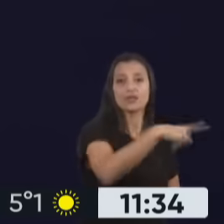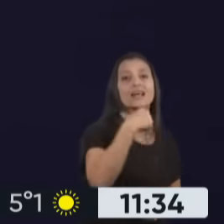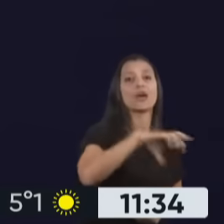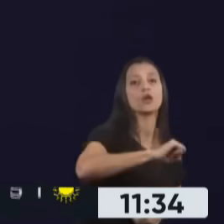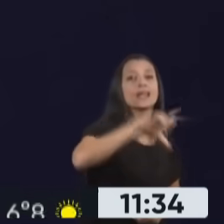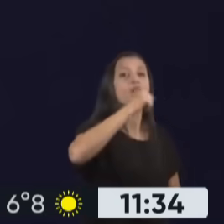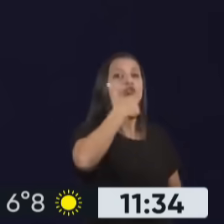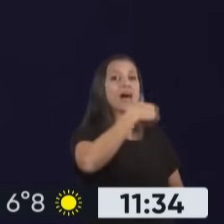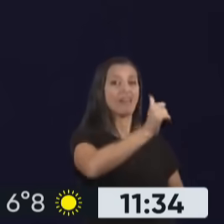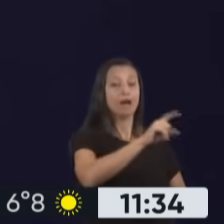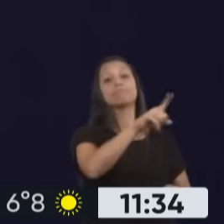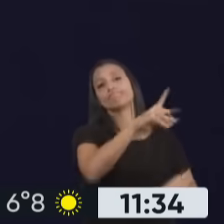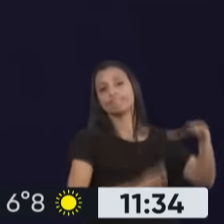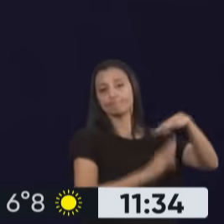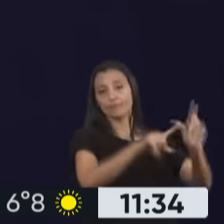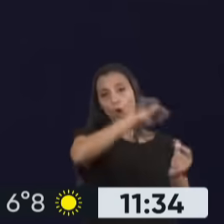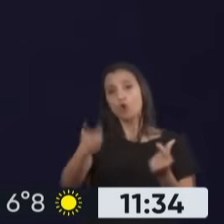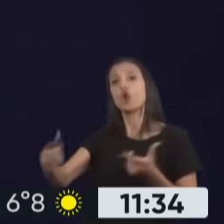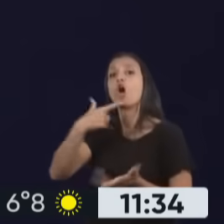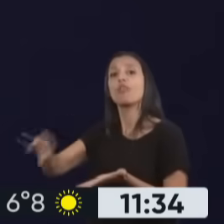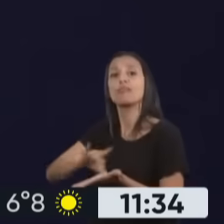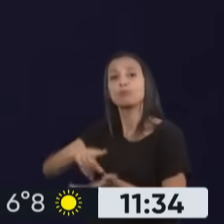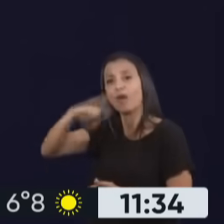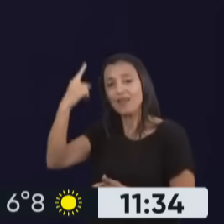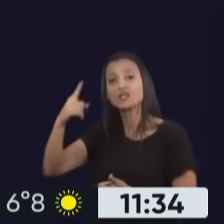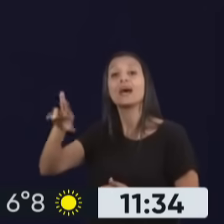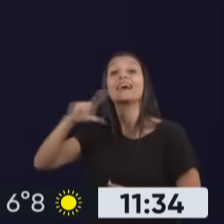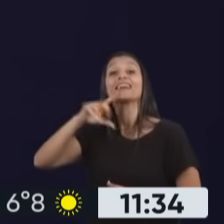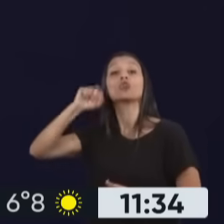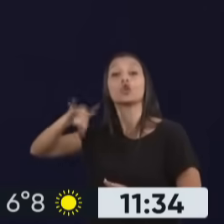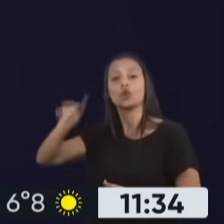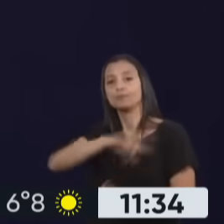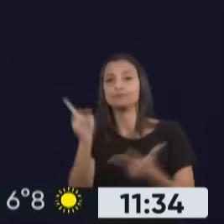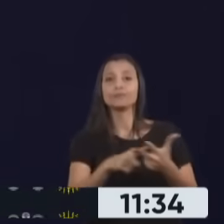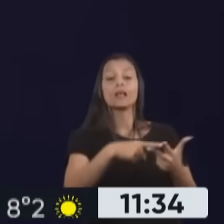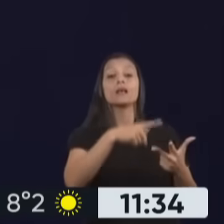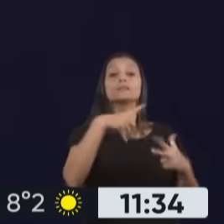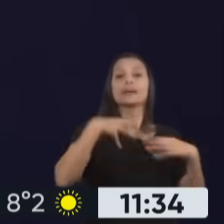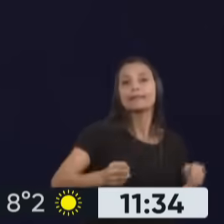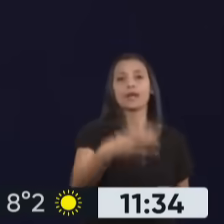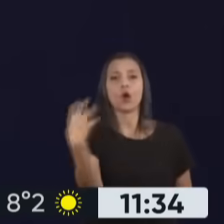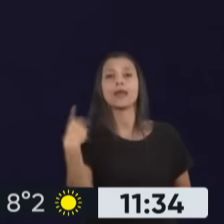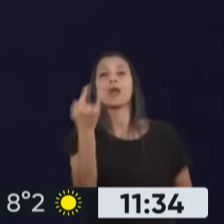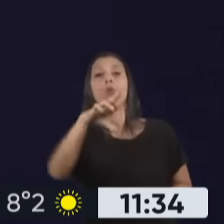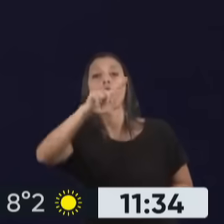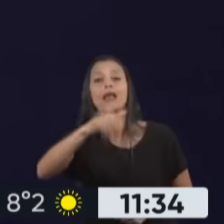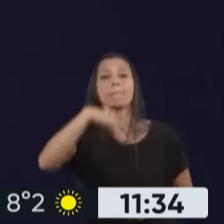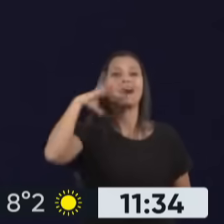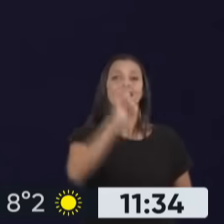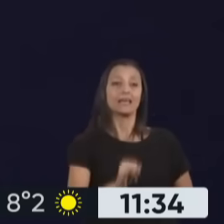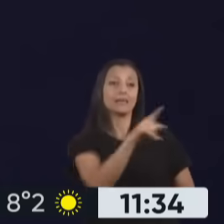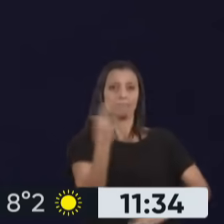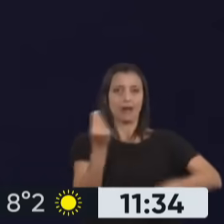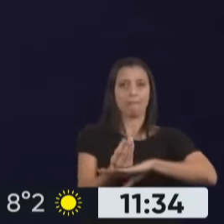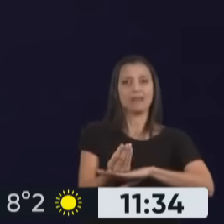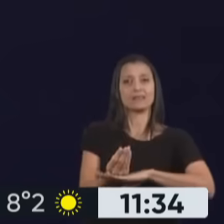Carolina Lozada, por la Cámara Alta, el diputado nacional Cristian Ritondo, por la Cámara Baja, el secretario general de la UOCRA, Gerardo Martínez, representando a